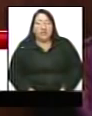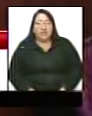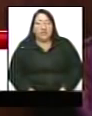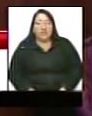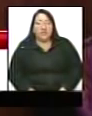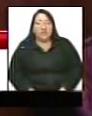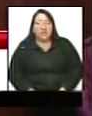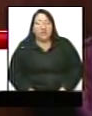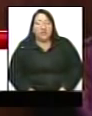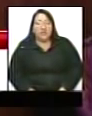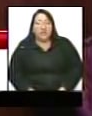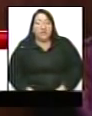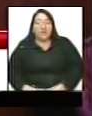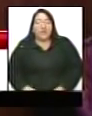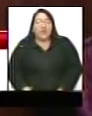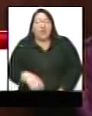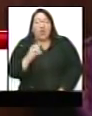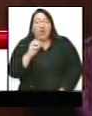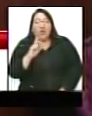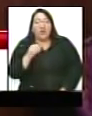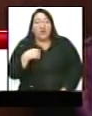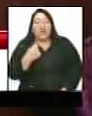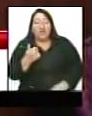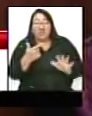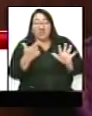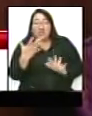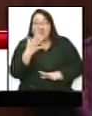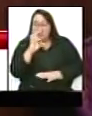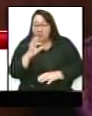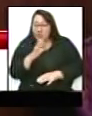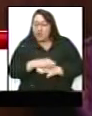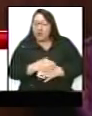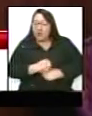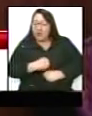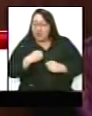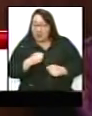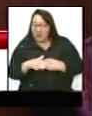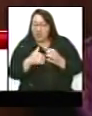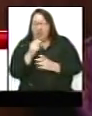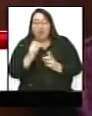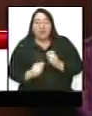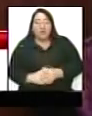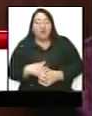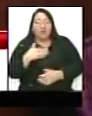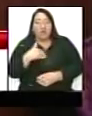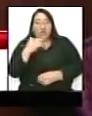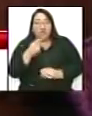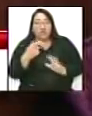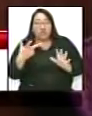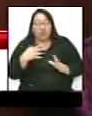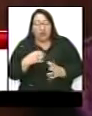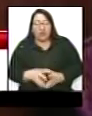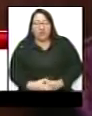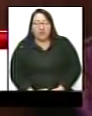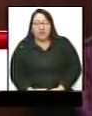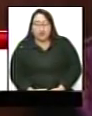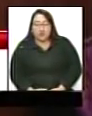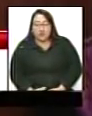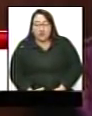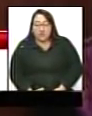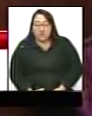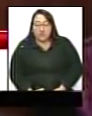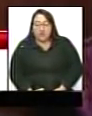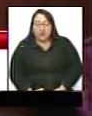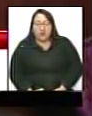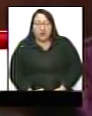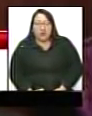obesidad. Llegamos a 75% de sobrepeso y obesidad en personas mayores de 18 años. Y ahí la cocina